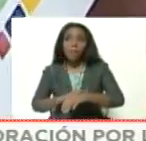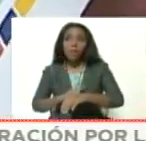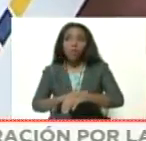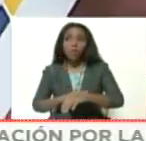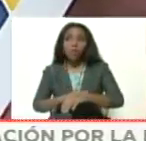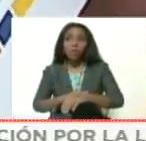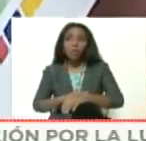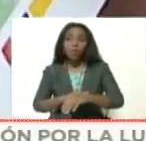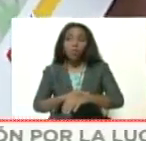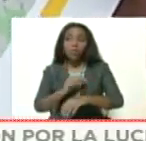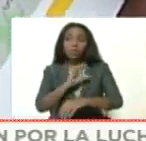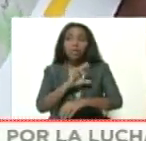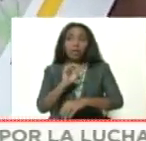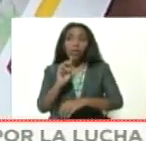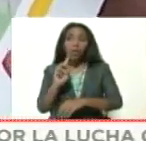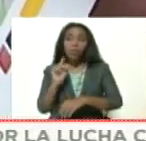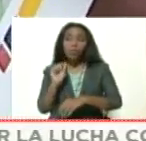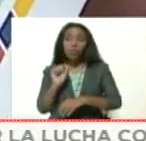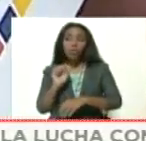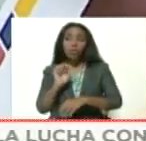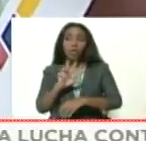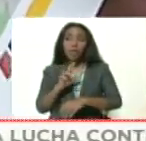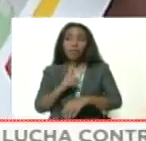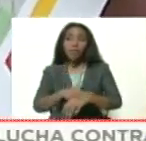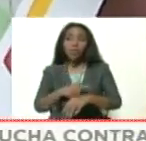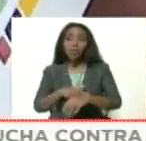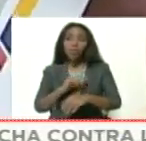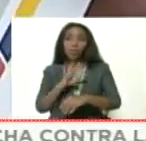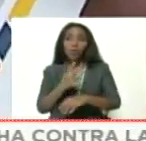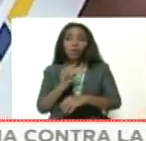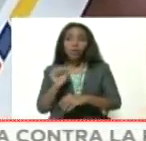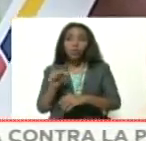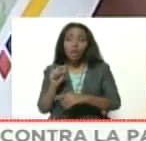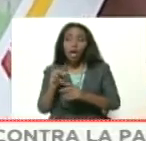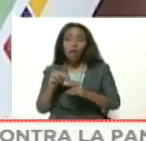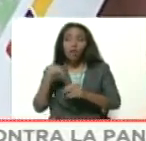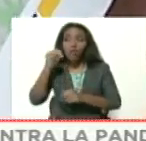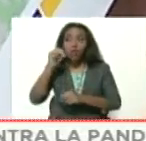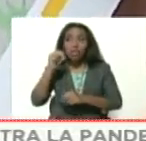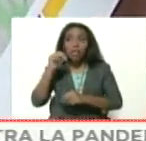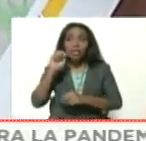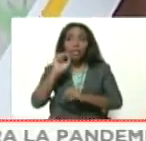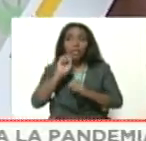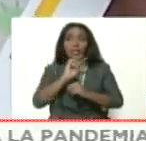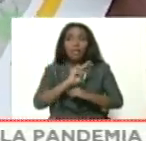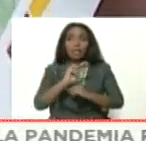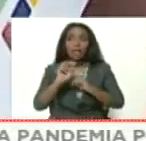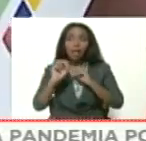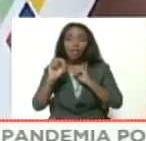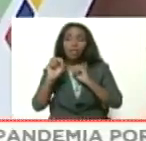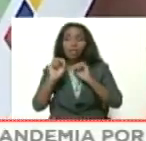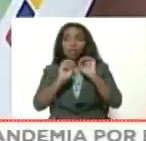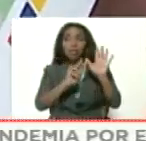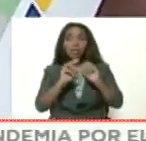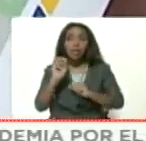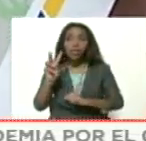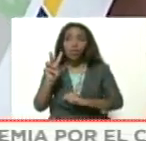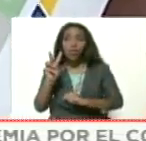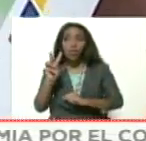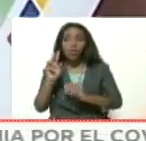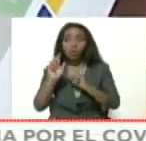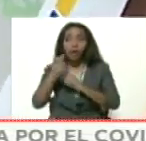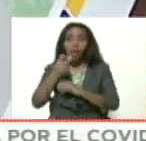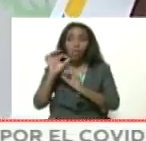32.3 minutos, 4 segundos, al norte, 72 grados, 55 minutos, 14